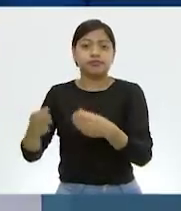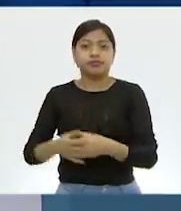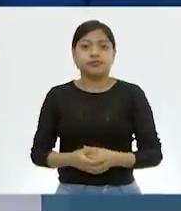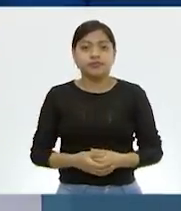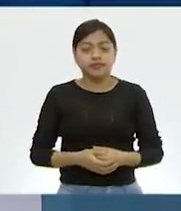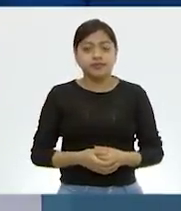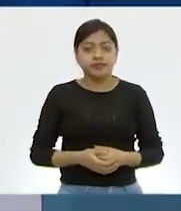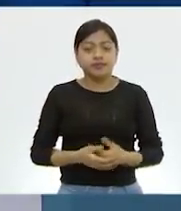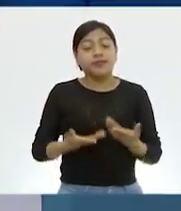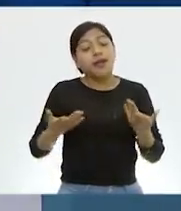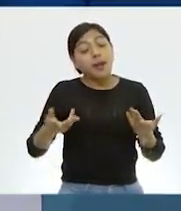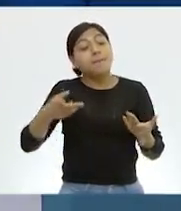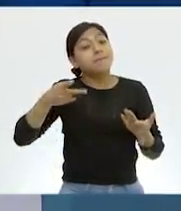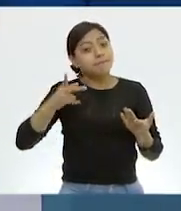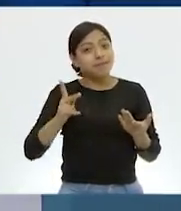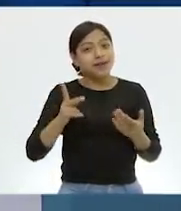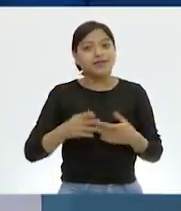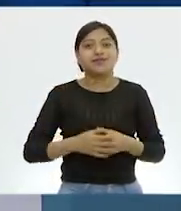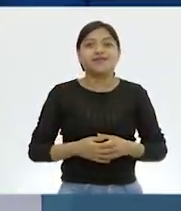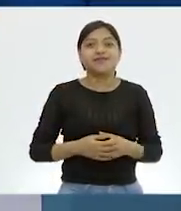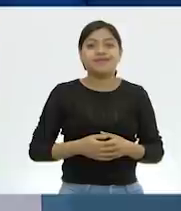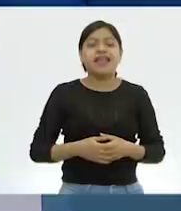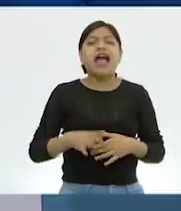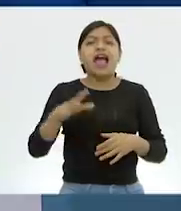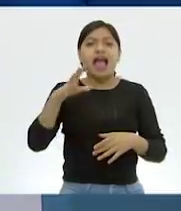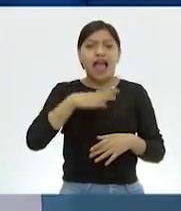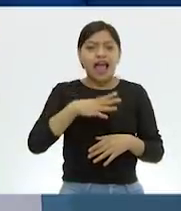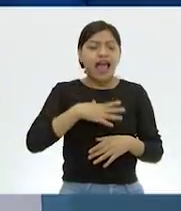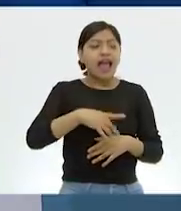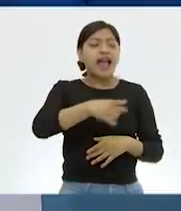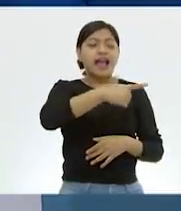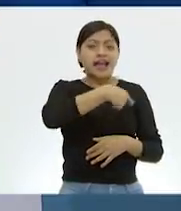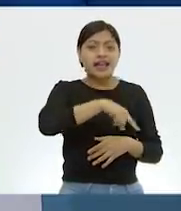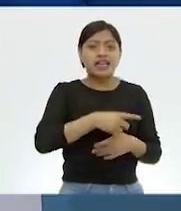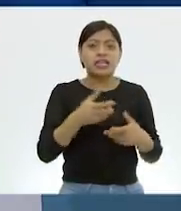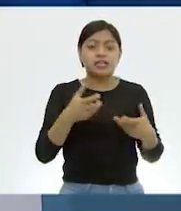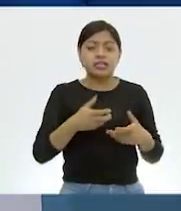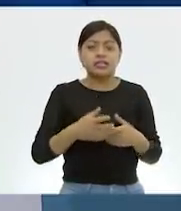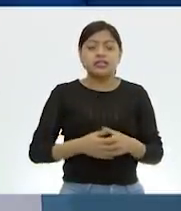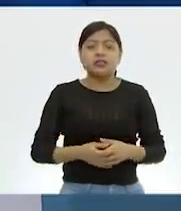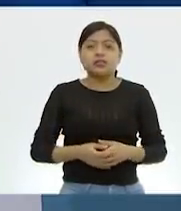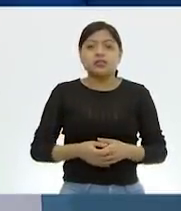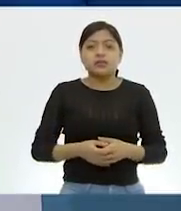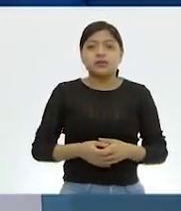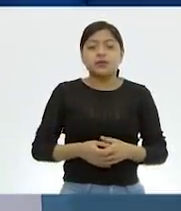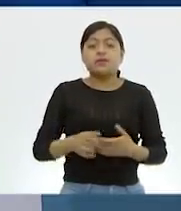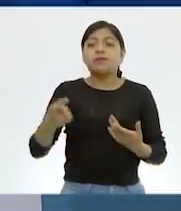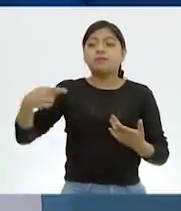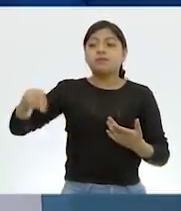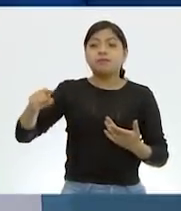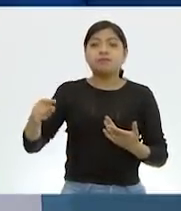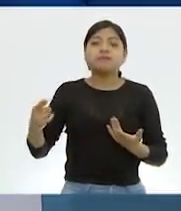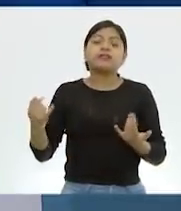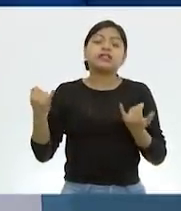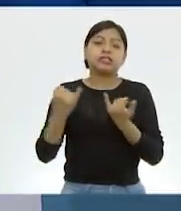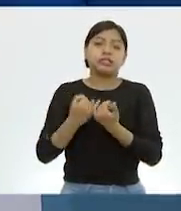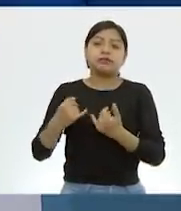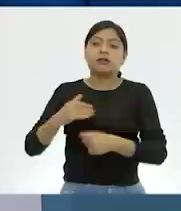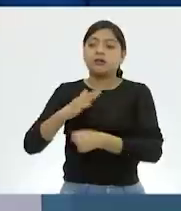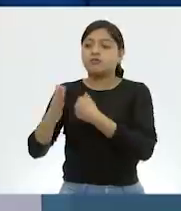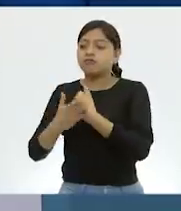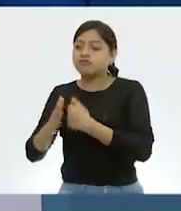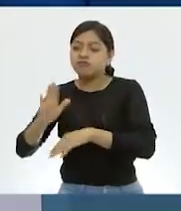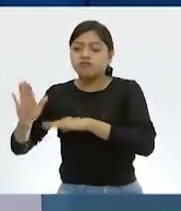ecosistemas. Sin embargo, algunos procesos como la ocupación de ecosistemas por especies invasoras. Esta